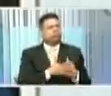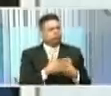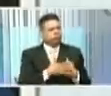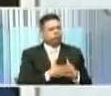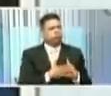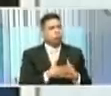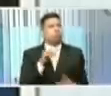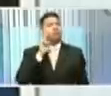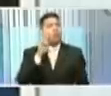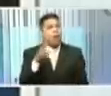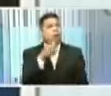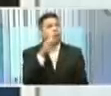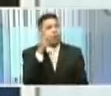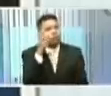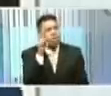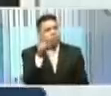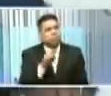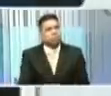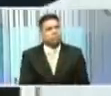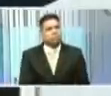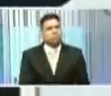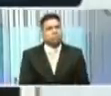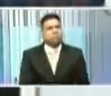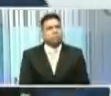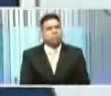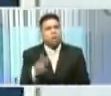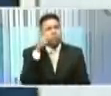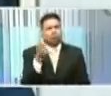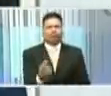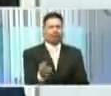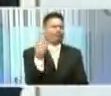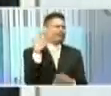¿Ustedes las vieron? Ni las vean.